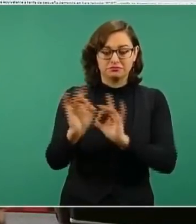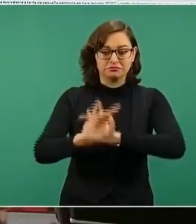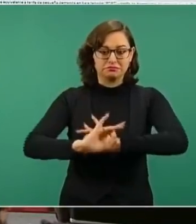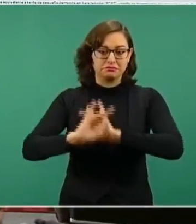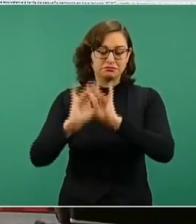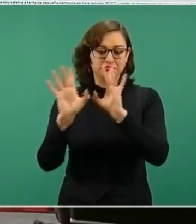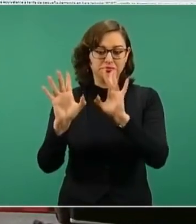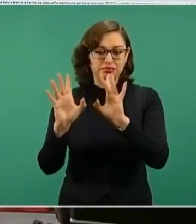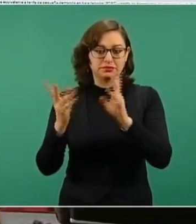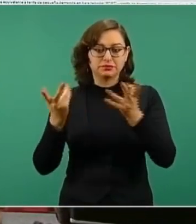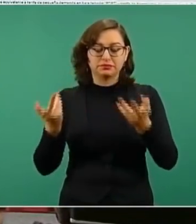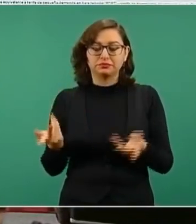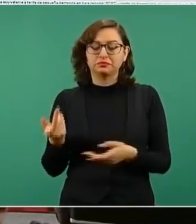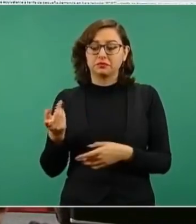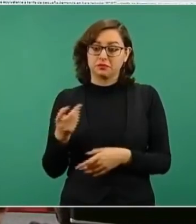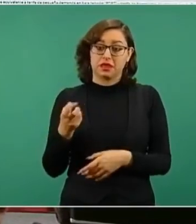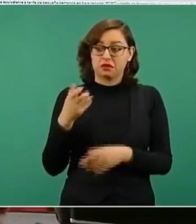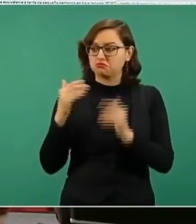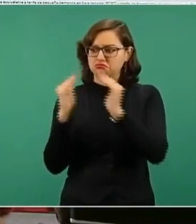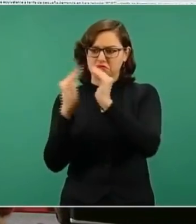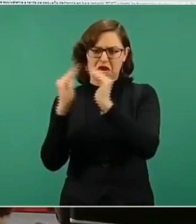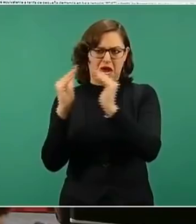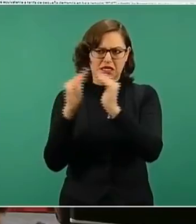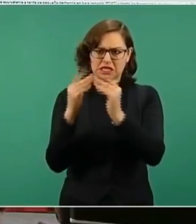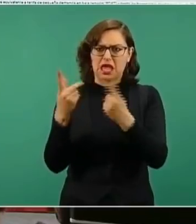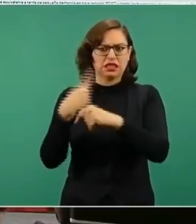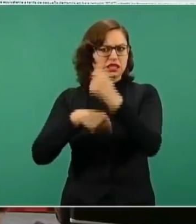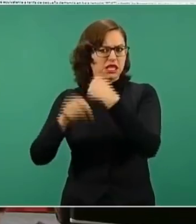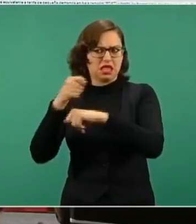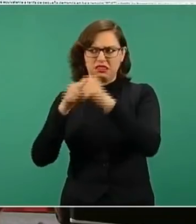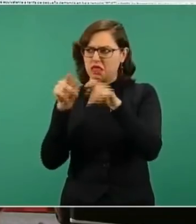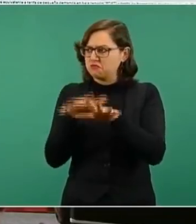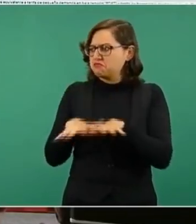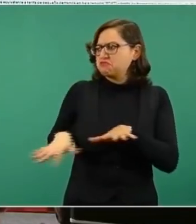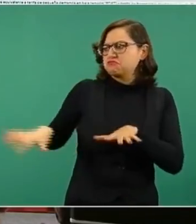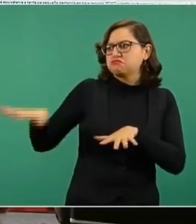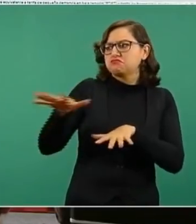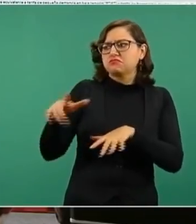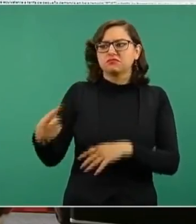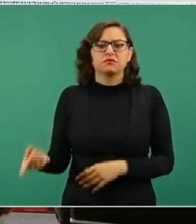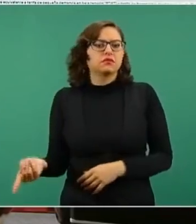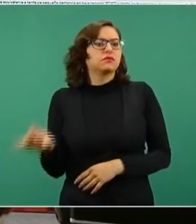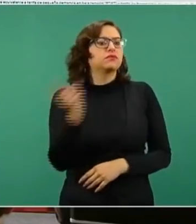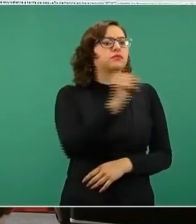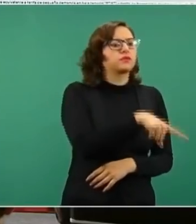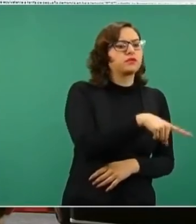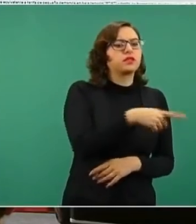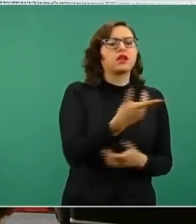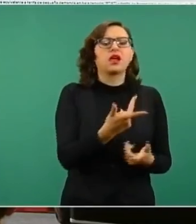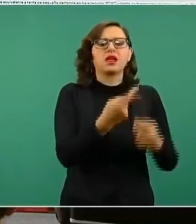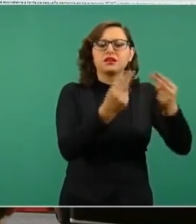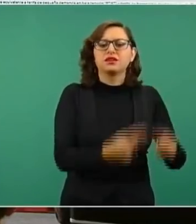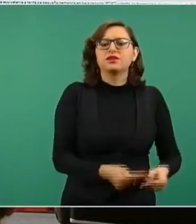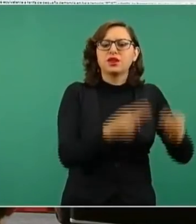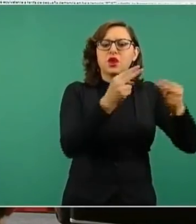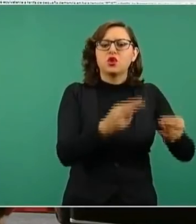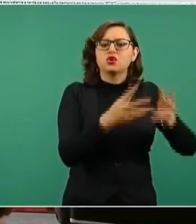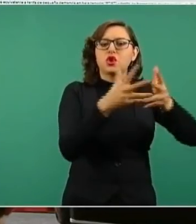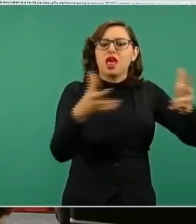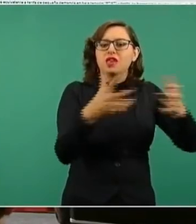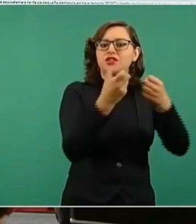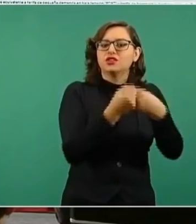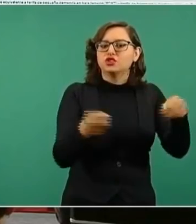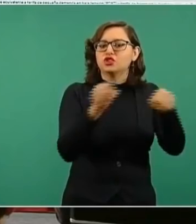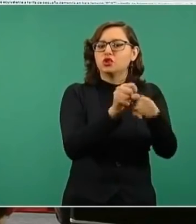pagan los grandes corporativos con este mecanismo de las sociedades de autoabasto que no pagan la transmisión, que no le pagan